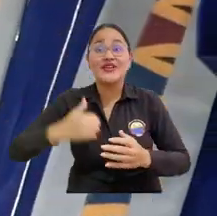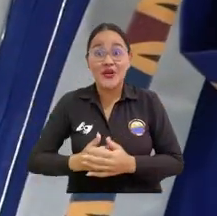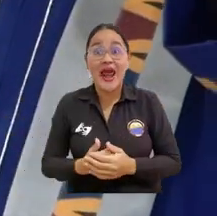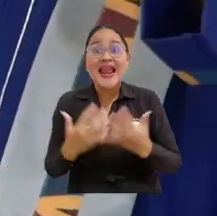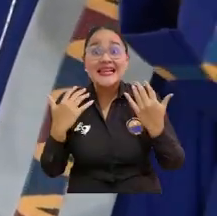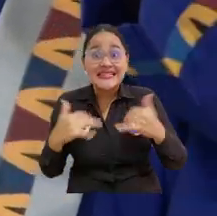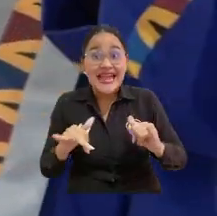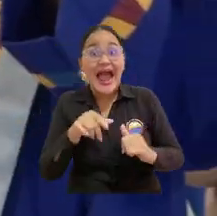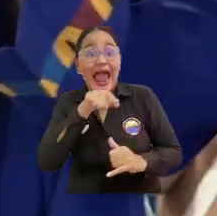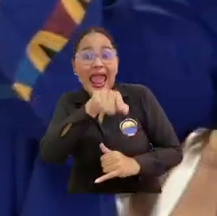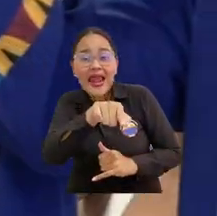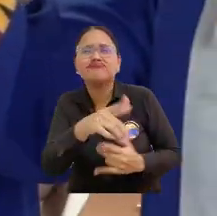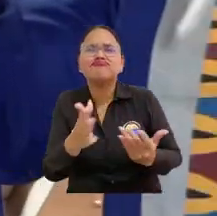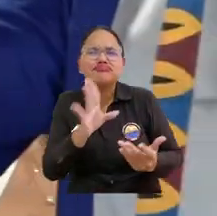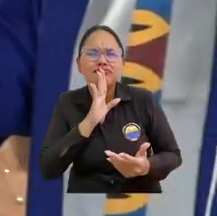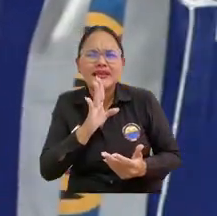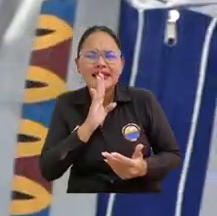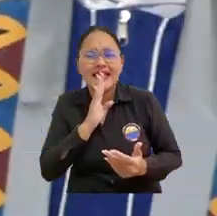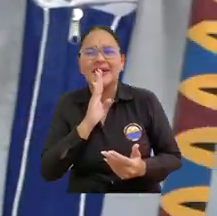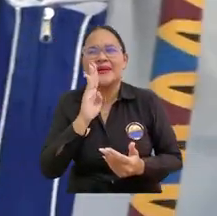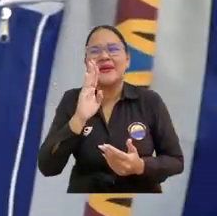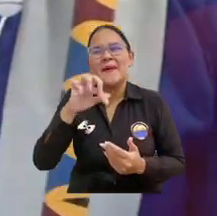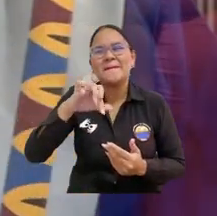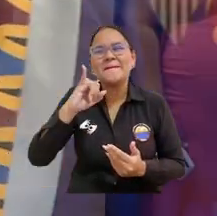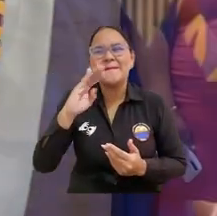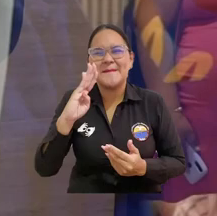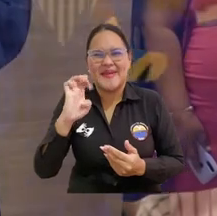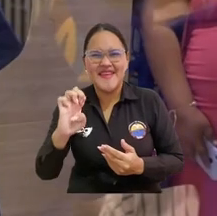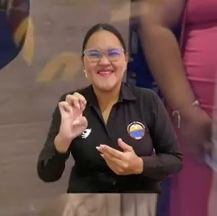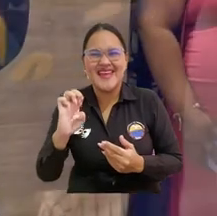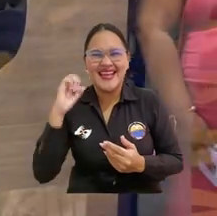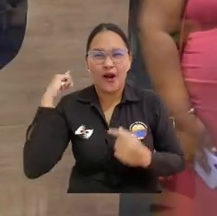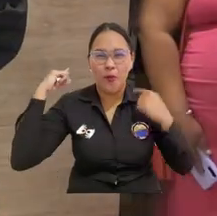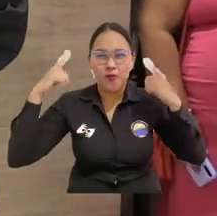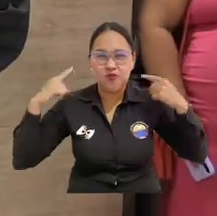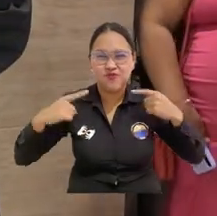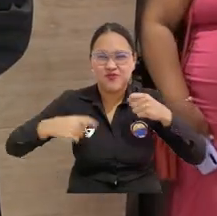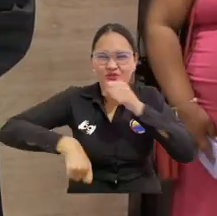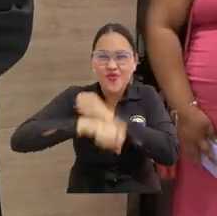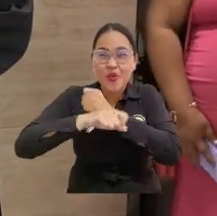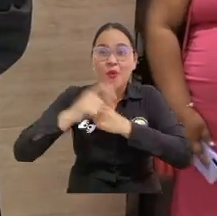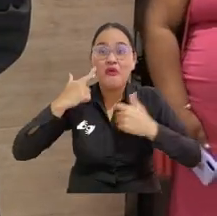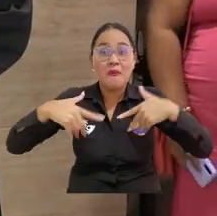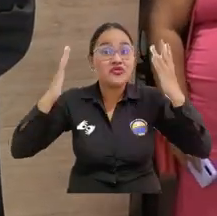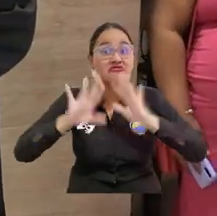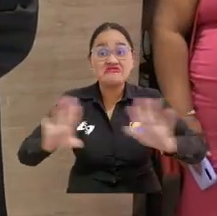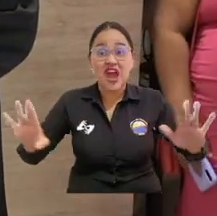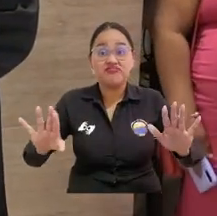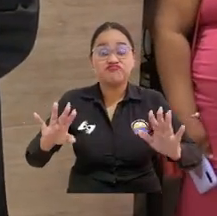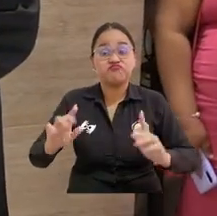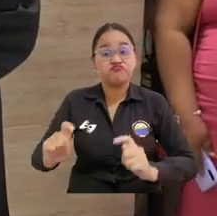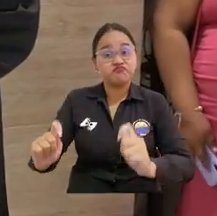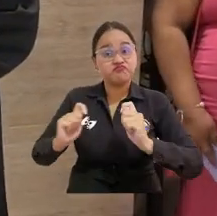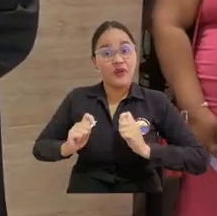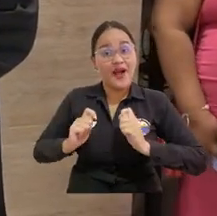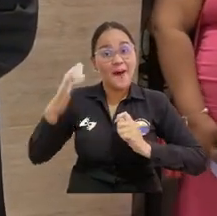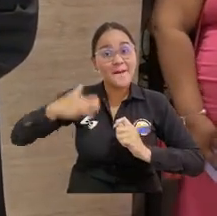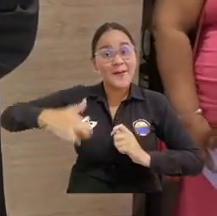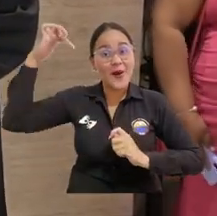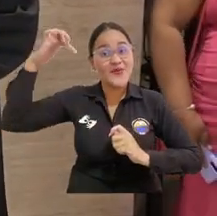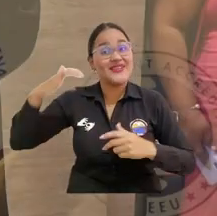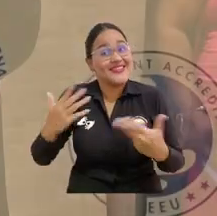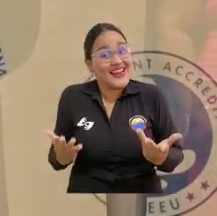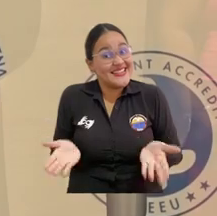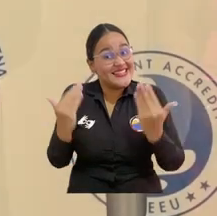estos nuevos profesionales en deporte, como el exfutbolista Didi Alex Valderrama, con una gran trayectoria que hoy los convierte en